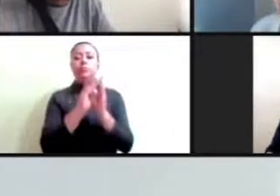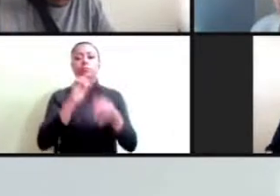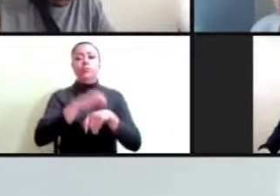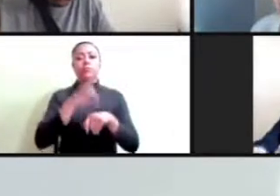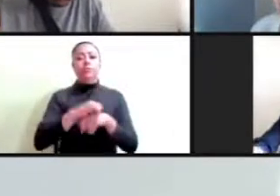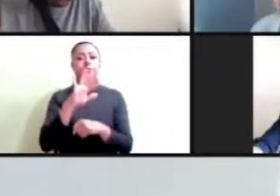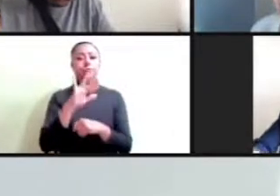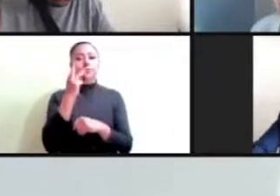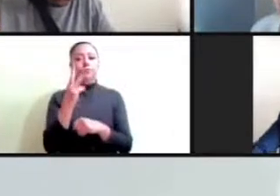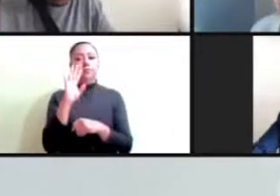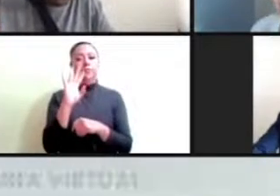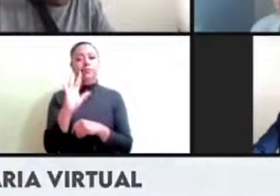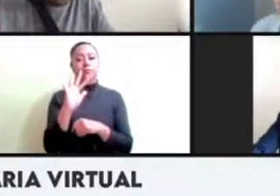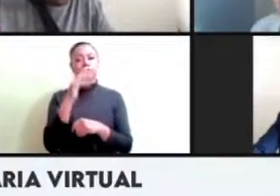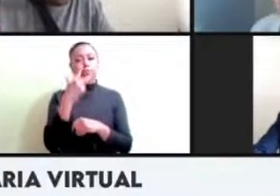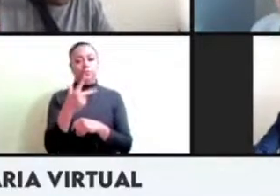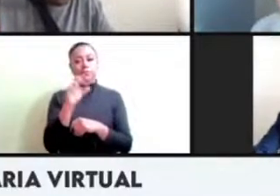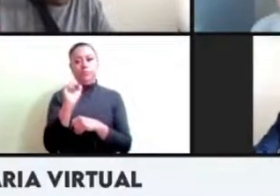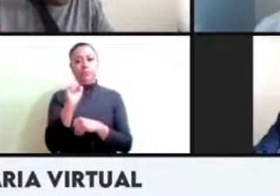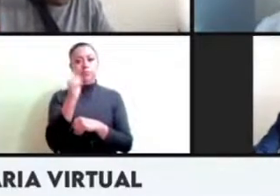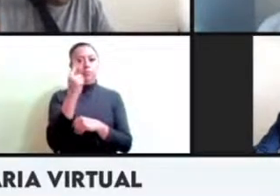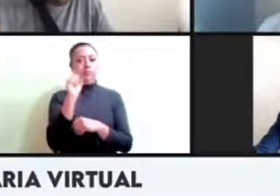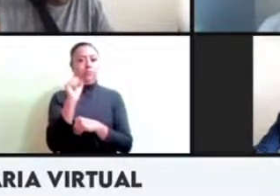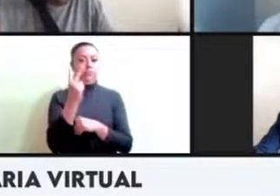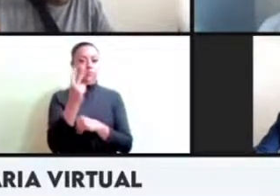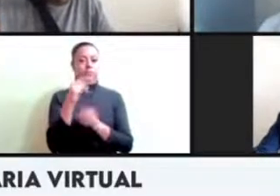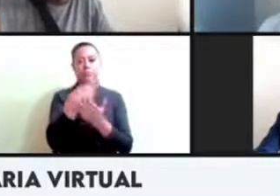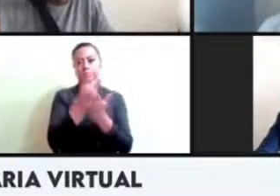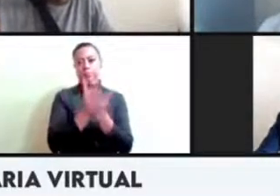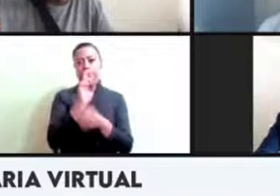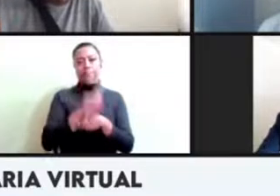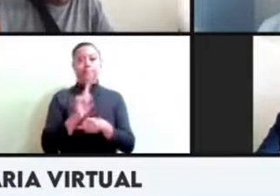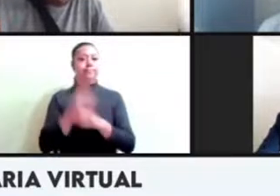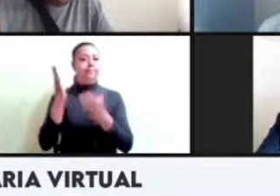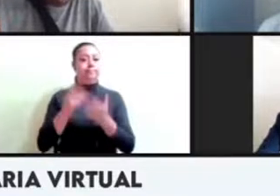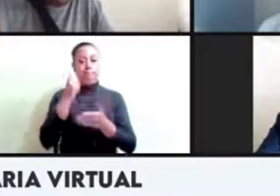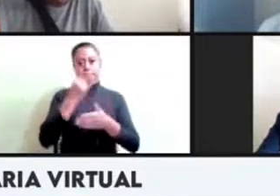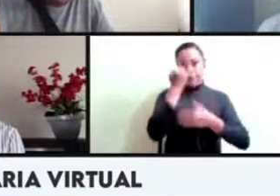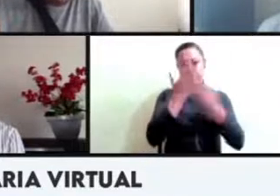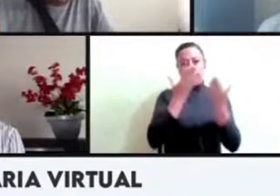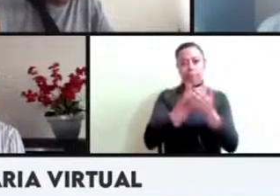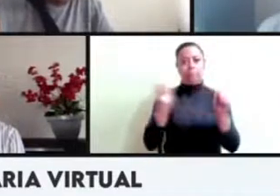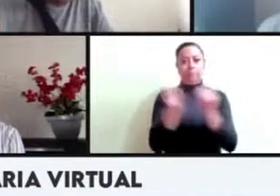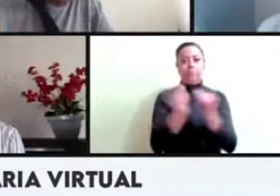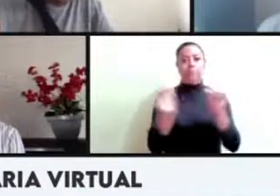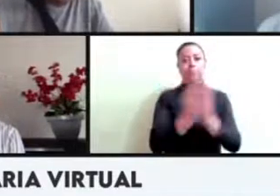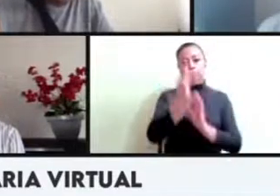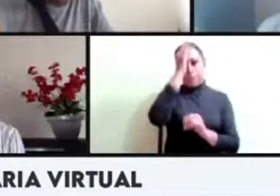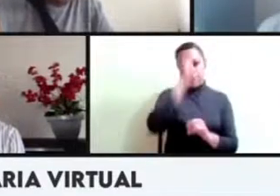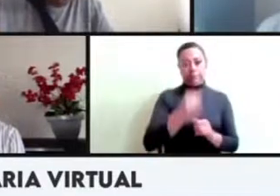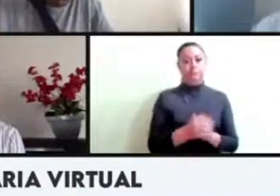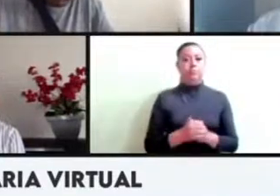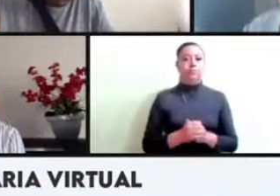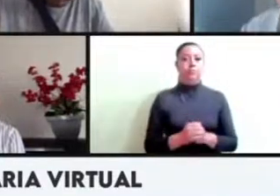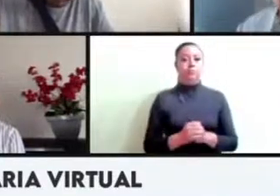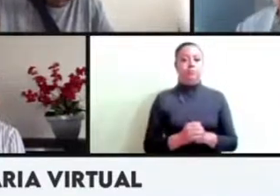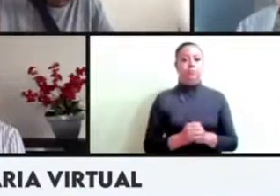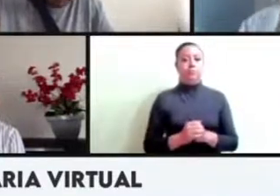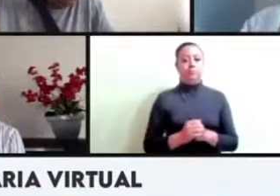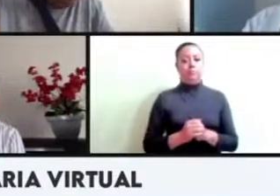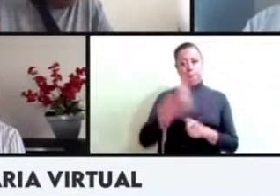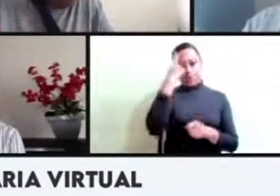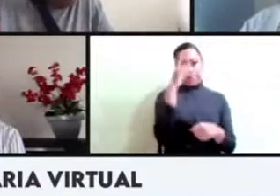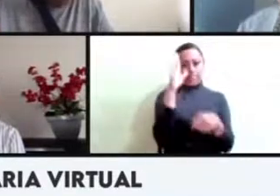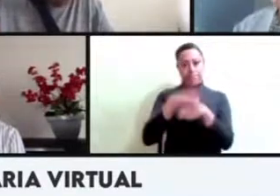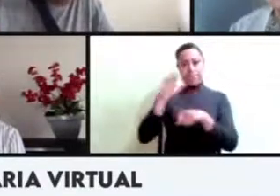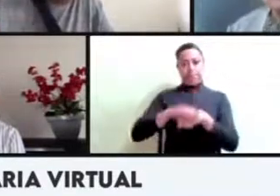61 y 62 del orden del día. Se recibe una proposición con punto de acuerdo por la cual se exhorta a la Alcaldía de Benito